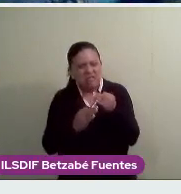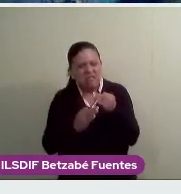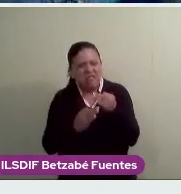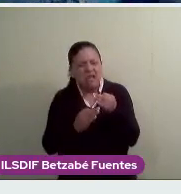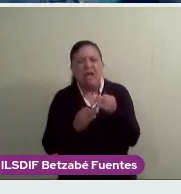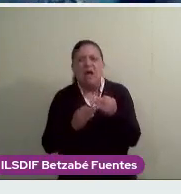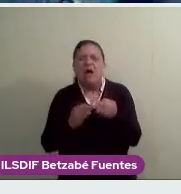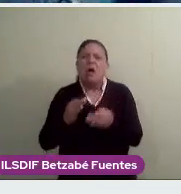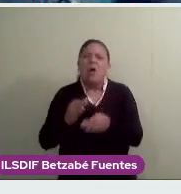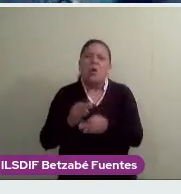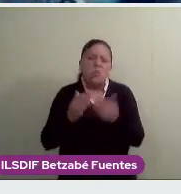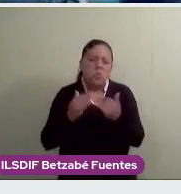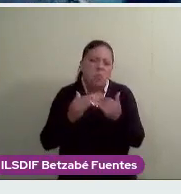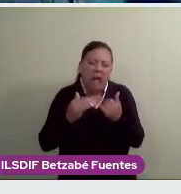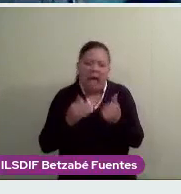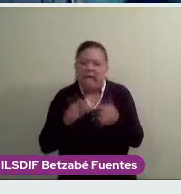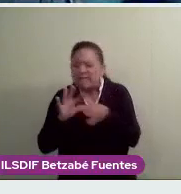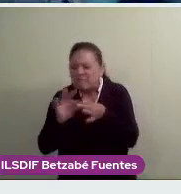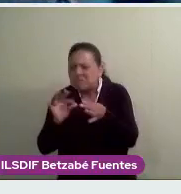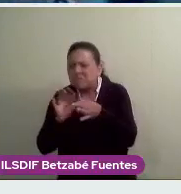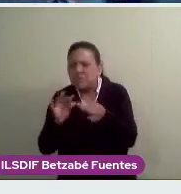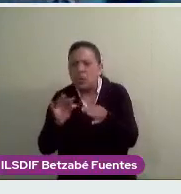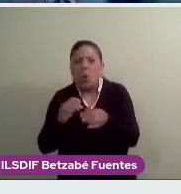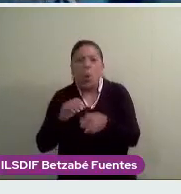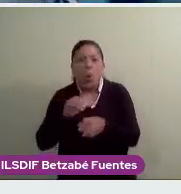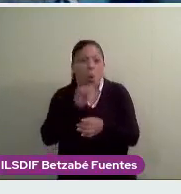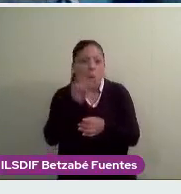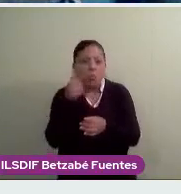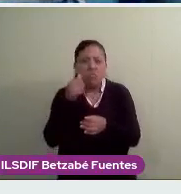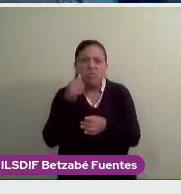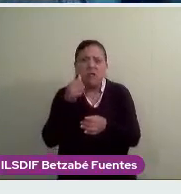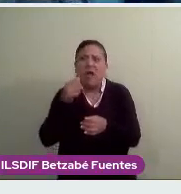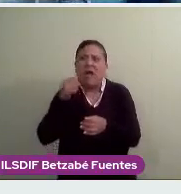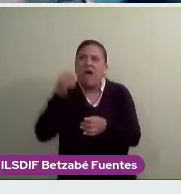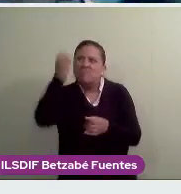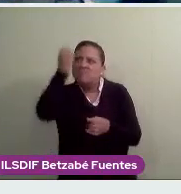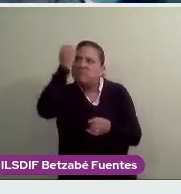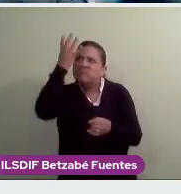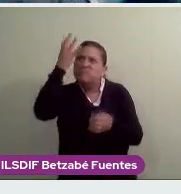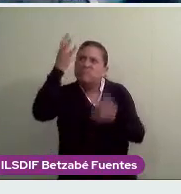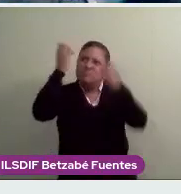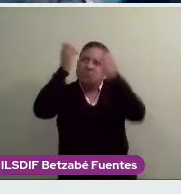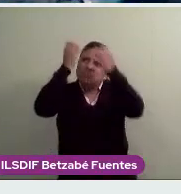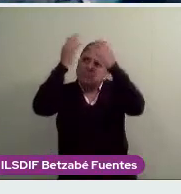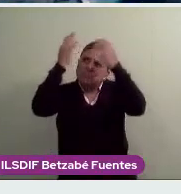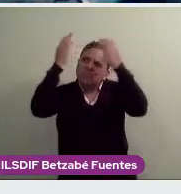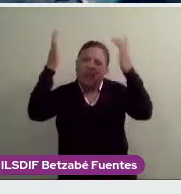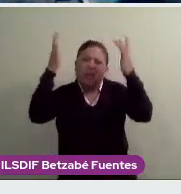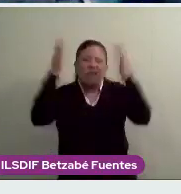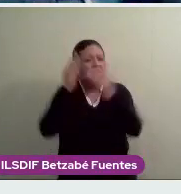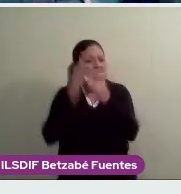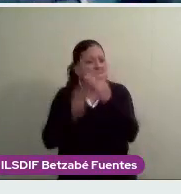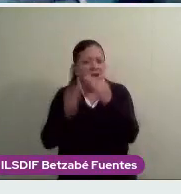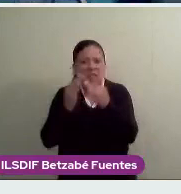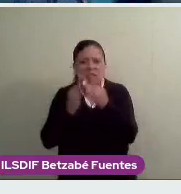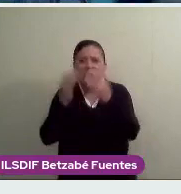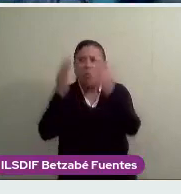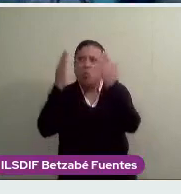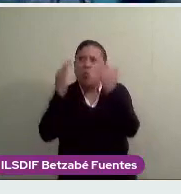discurso, así como una fantasía escasa o nula. Nuevamente nos vamos a esto que habíamos hablado al principio,